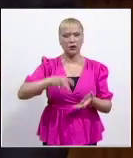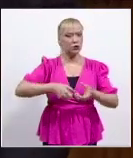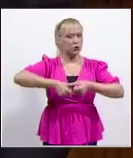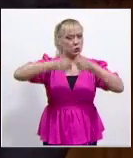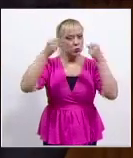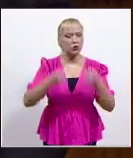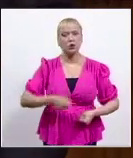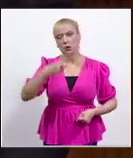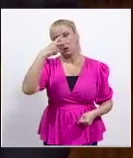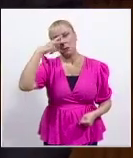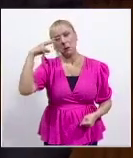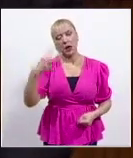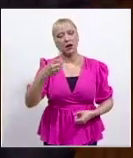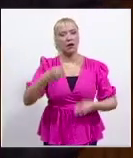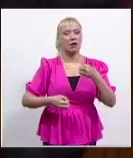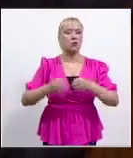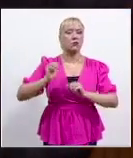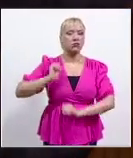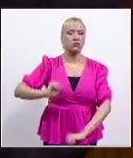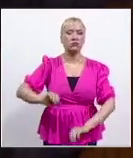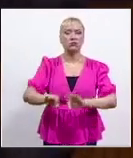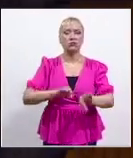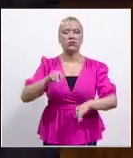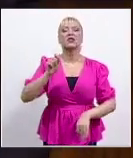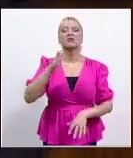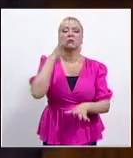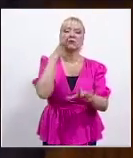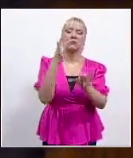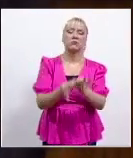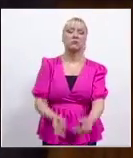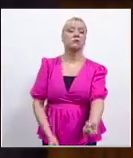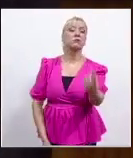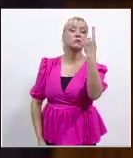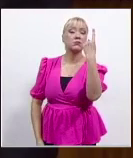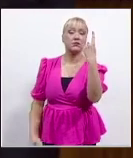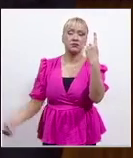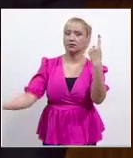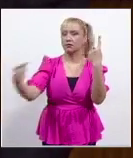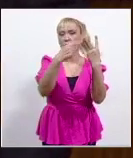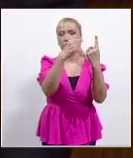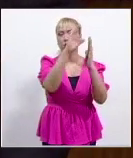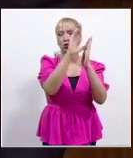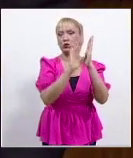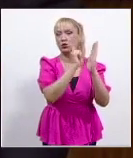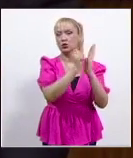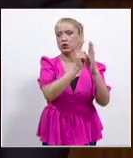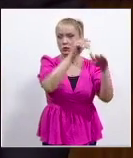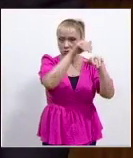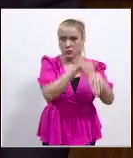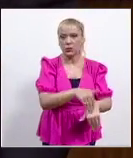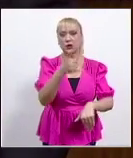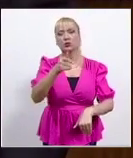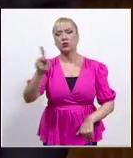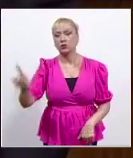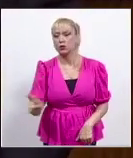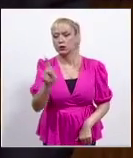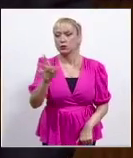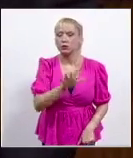Judicatura Mexicana, que nuestro compromiso es con la Constitución y el